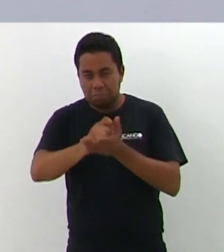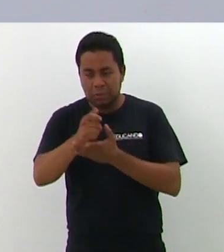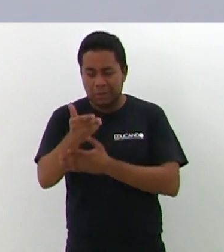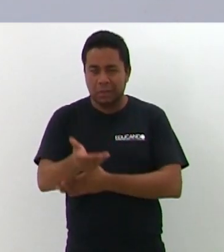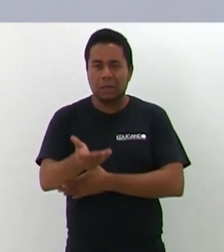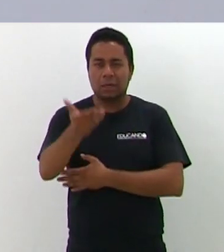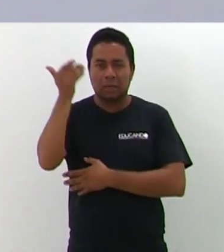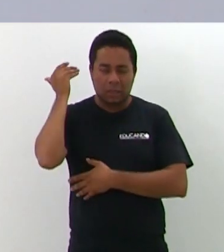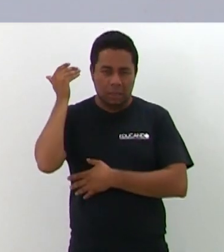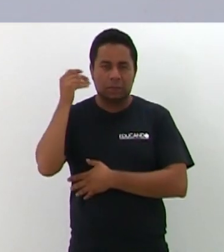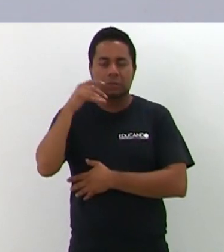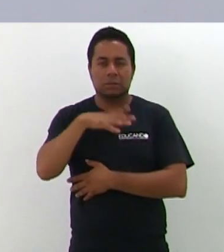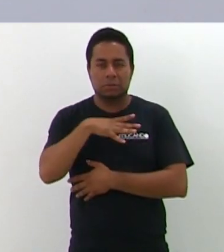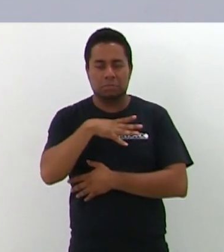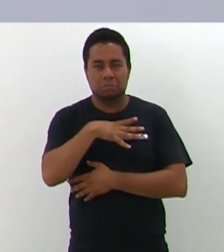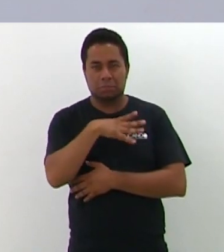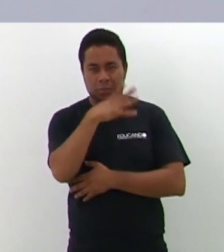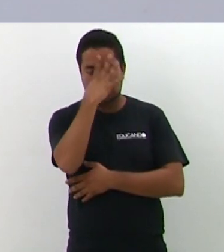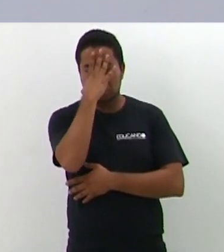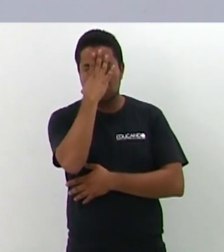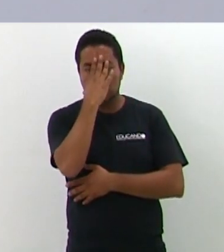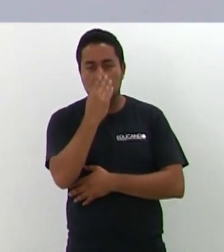un